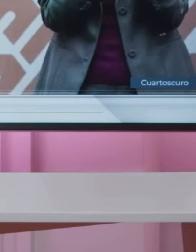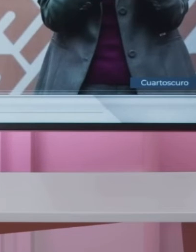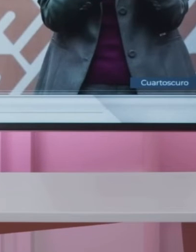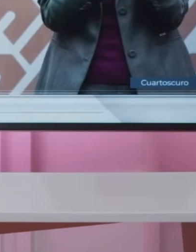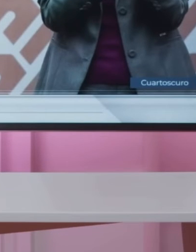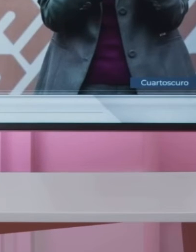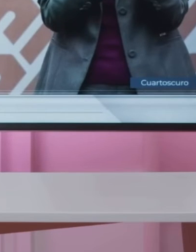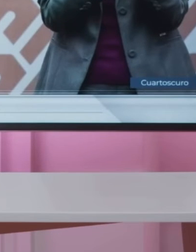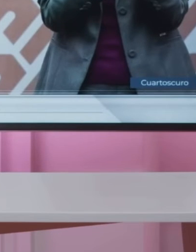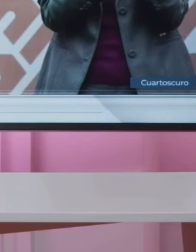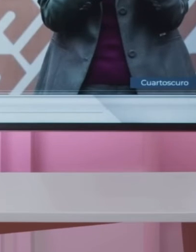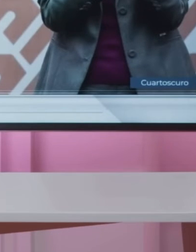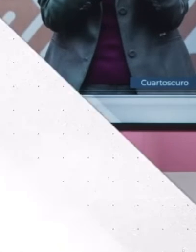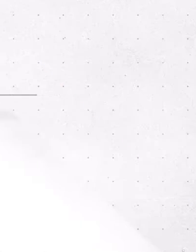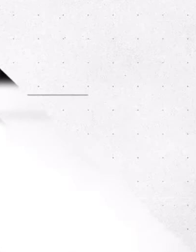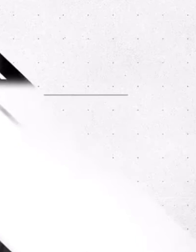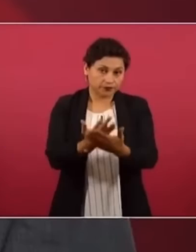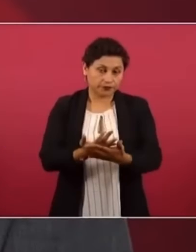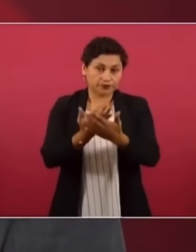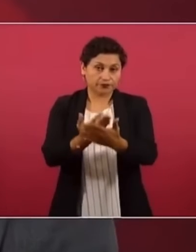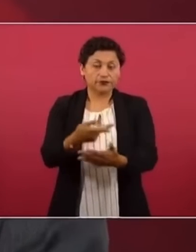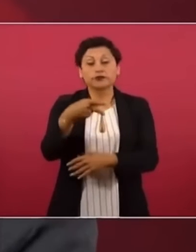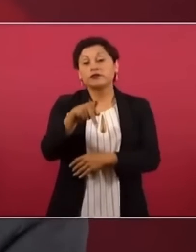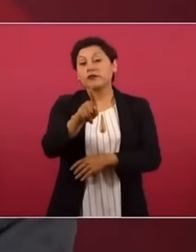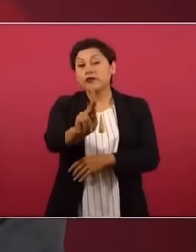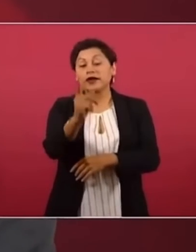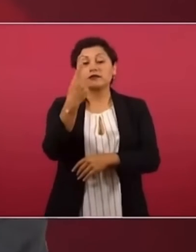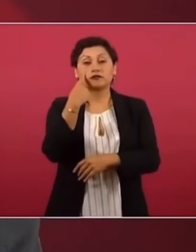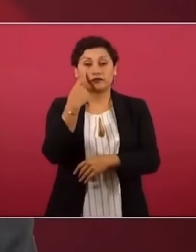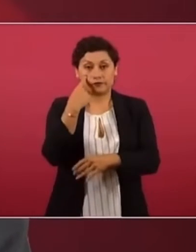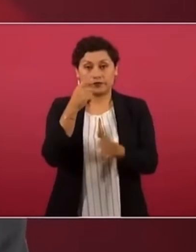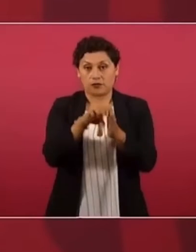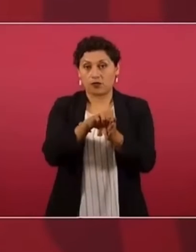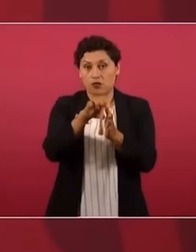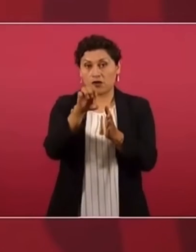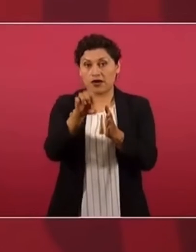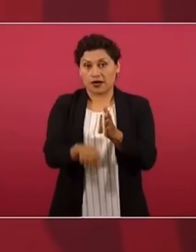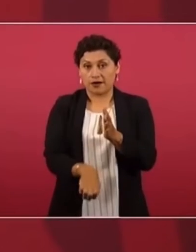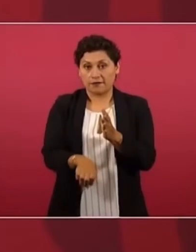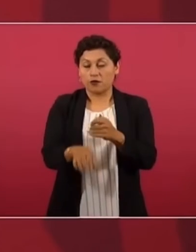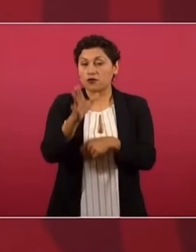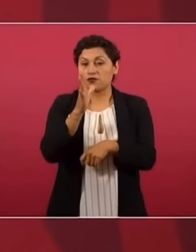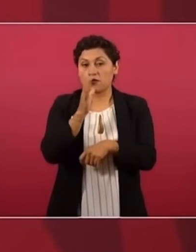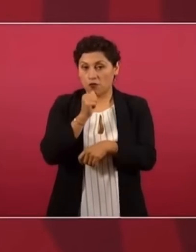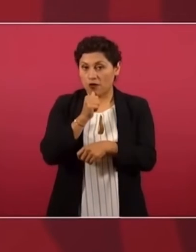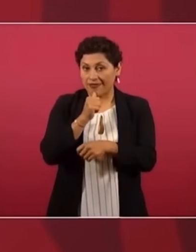favorita. No, pues contra él tampoco. No pueden haber juicios sumarios,